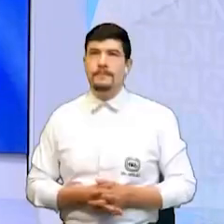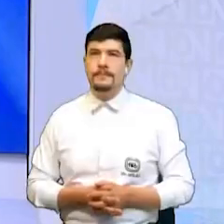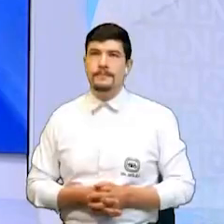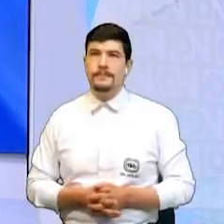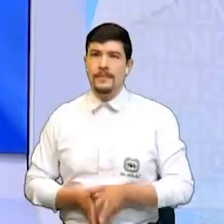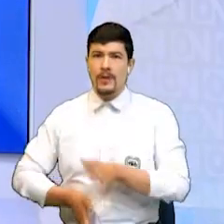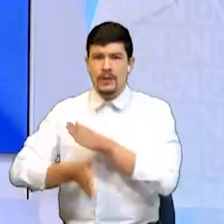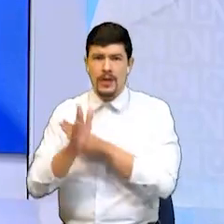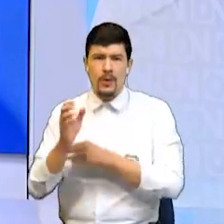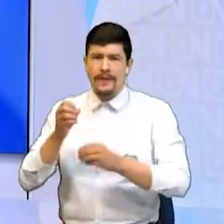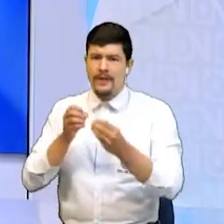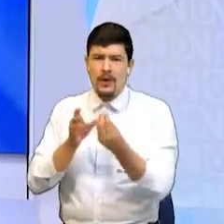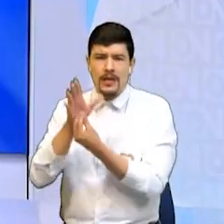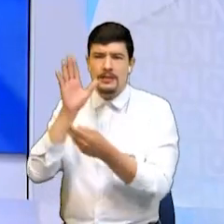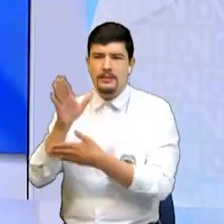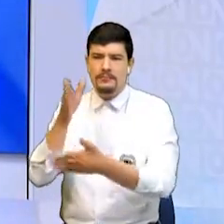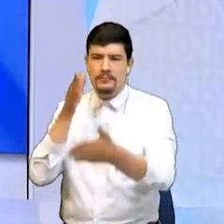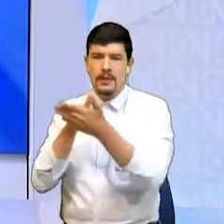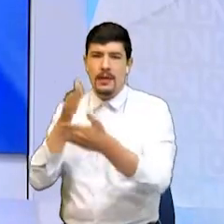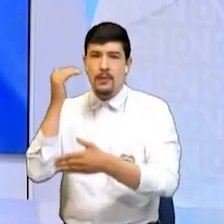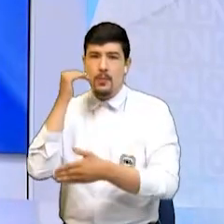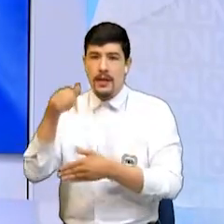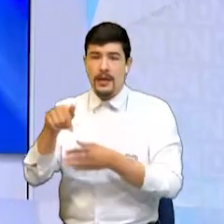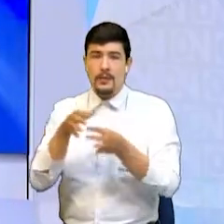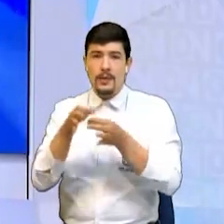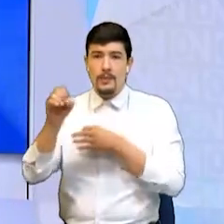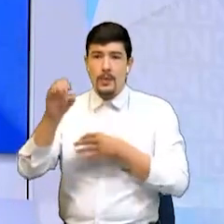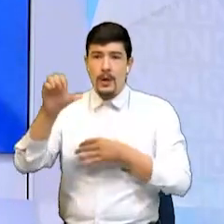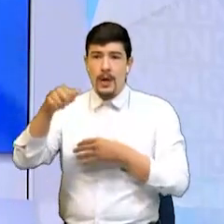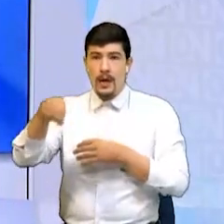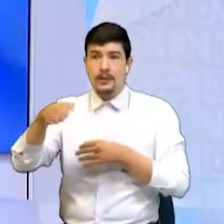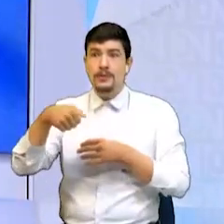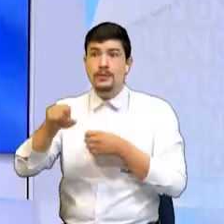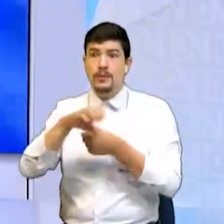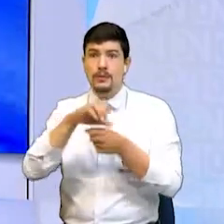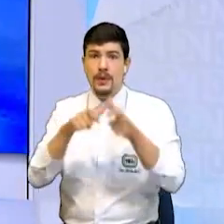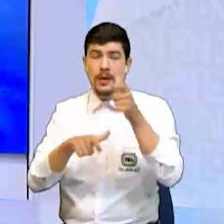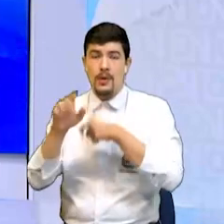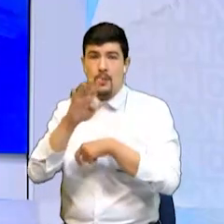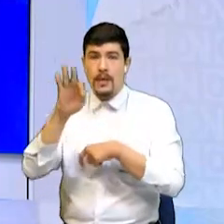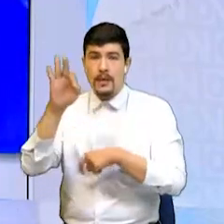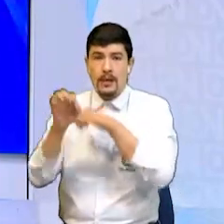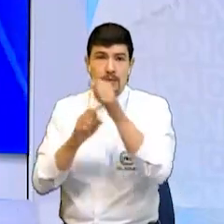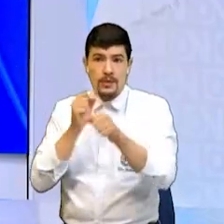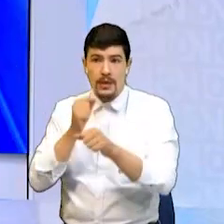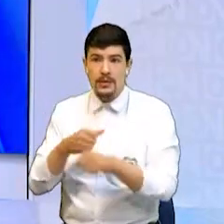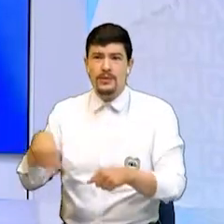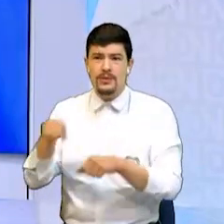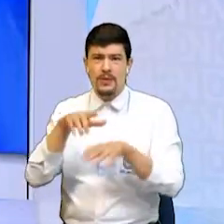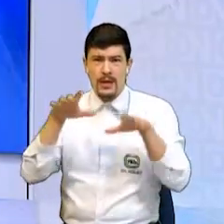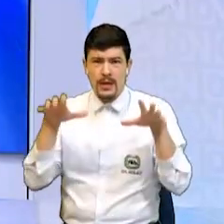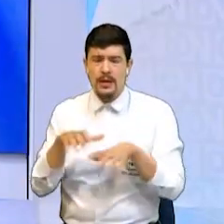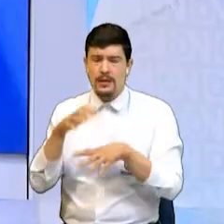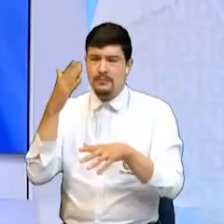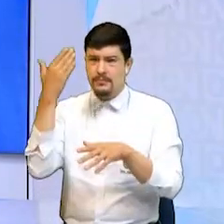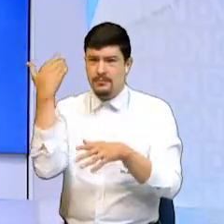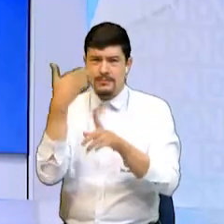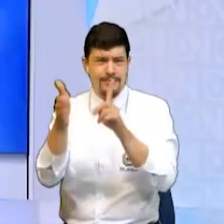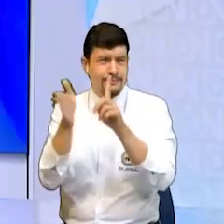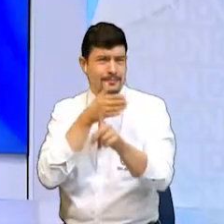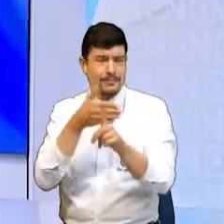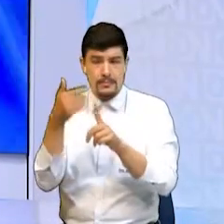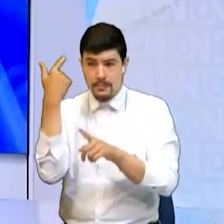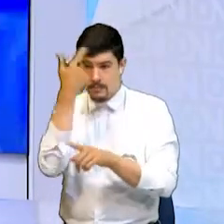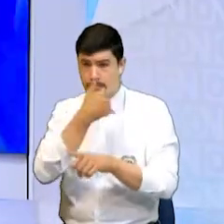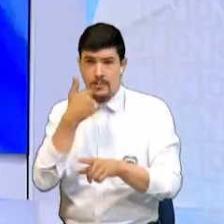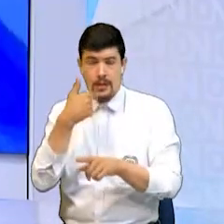continúa la violencia en contra de la mujer en ocaña un ciudadano de 48 años de edad causó lesiones y hematomas en el rostro a una